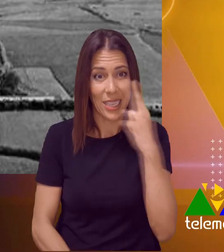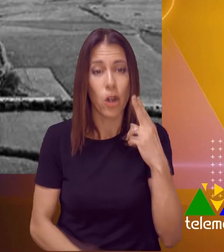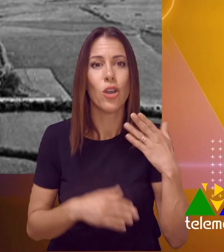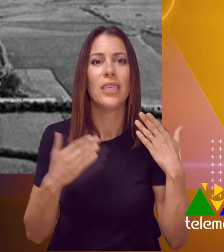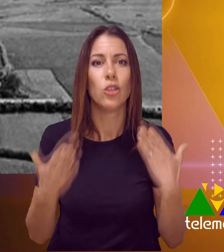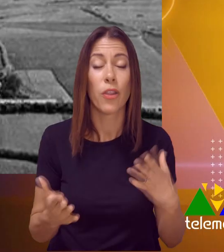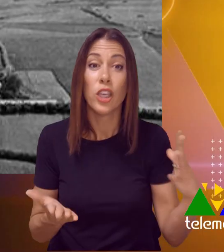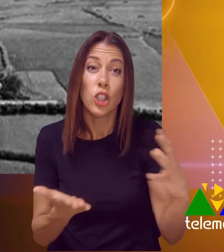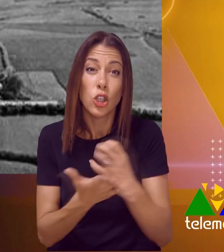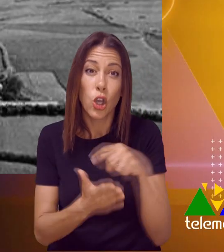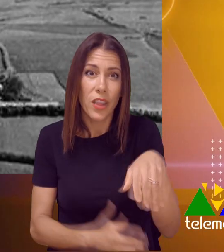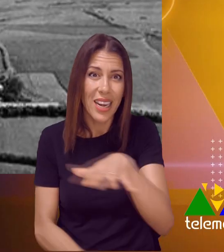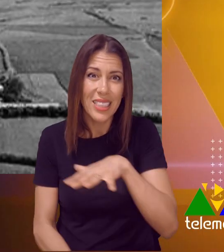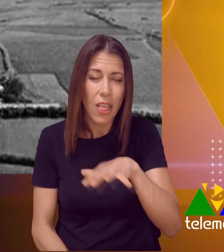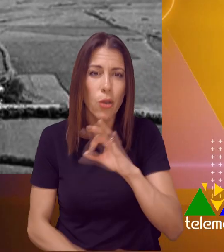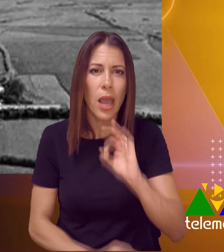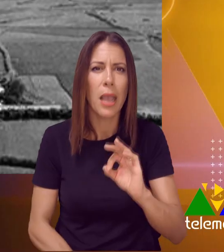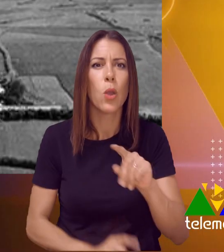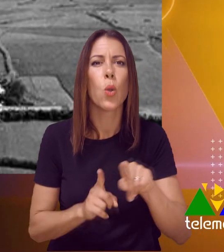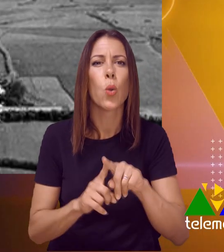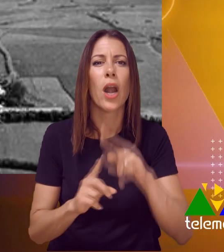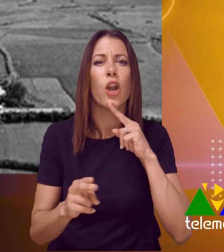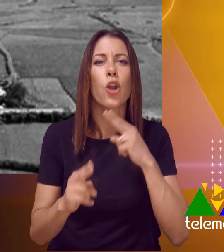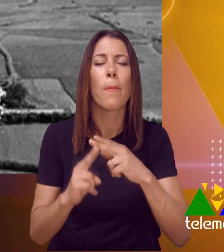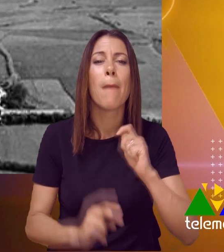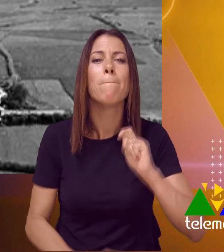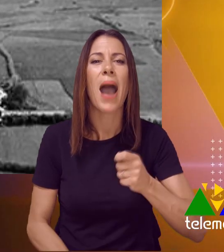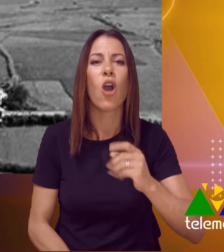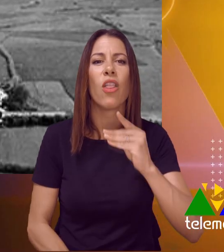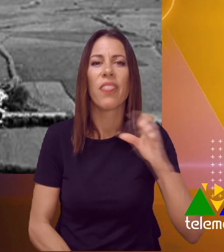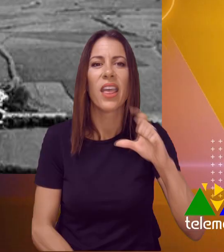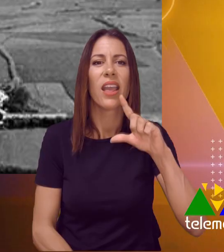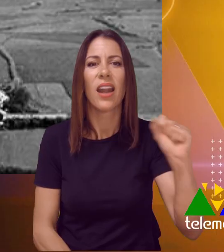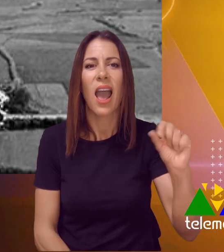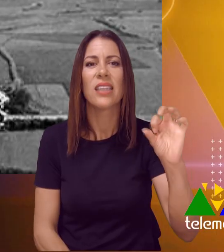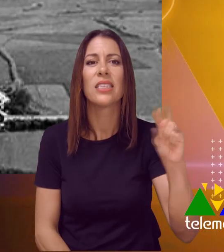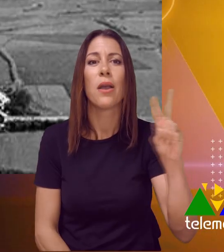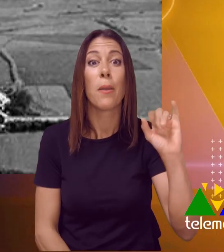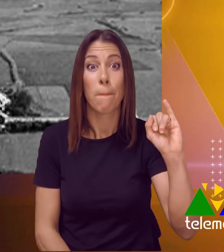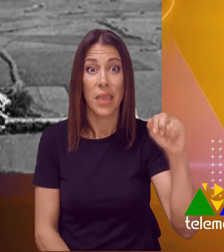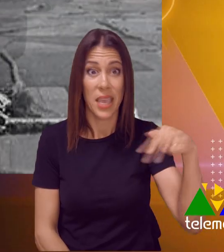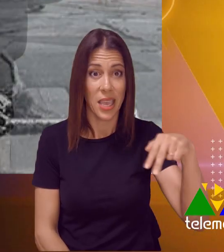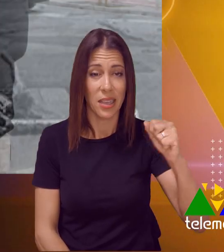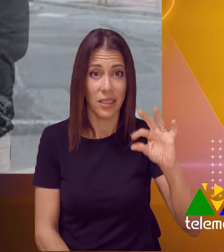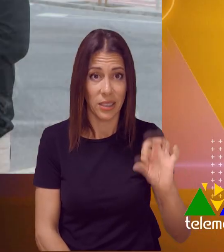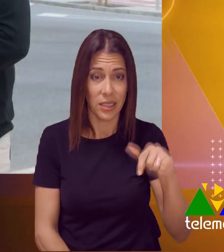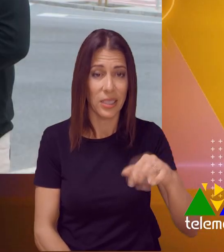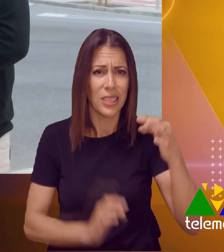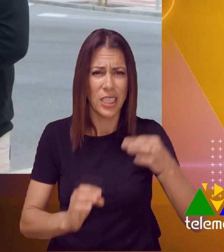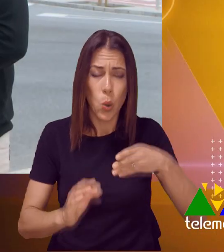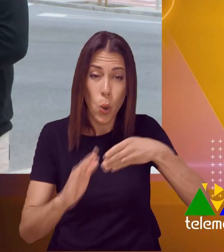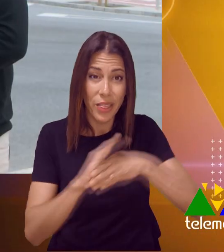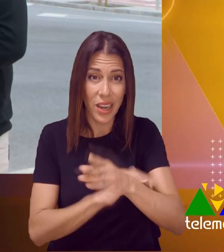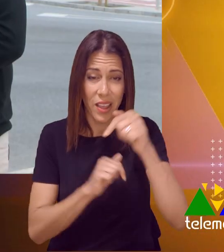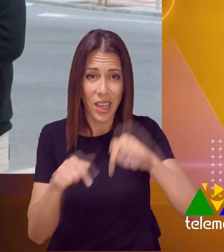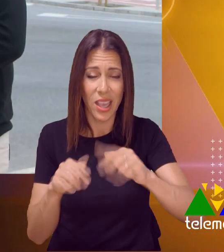Y toda esta zona era el pago de las viñas. Seguramente desde la entrada a esta zona de por aquí